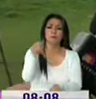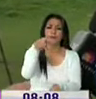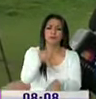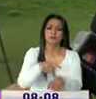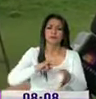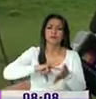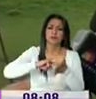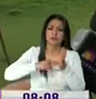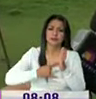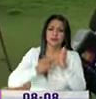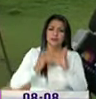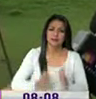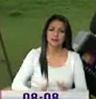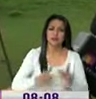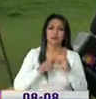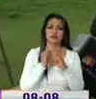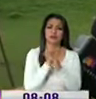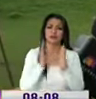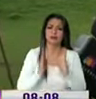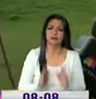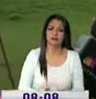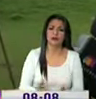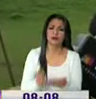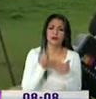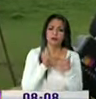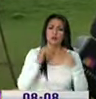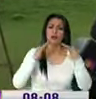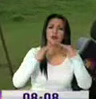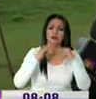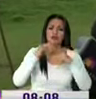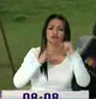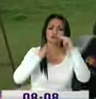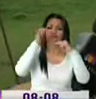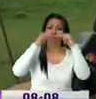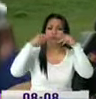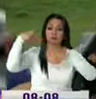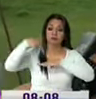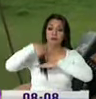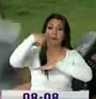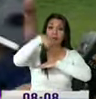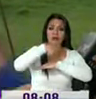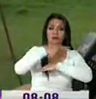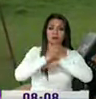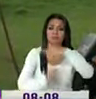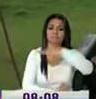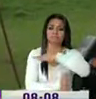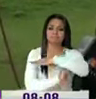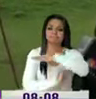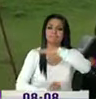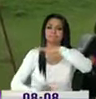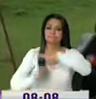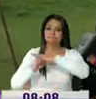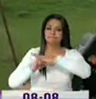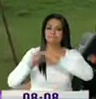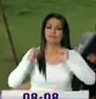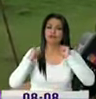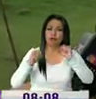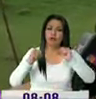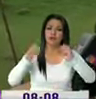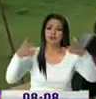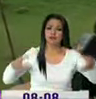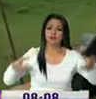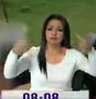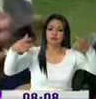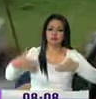en arquitectura, ingeniería, sin lugar a dudas, y anclar no a la mampostería, sino a las correas, a las vigas, a los pingos,